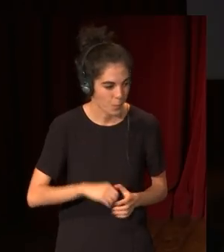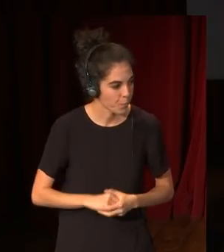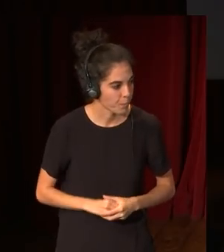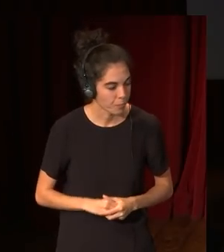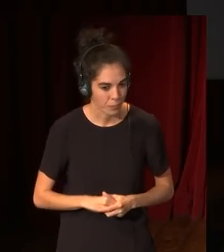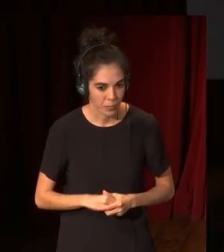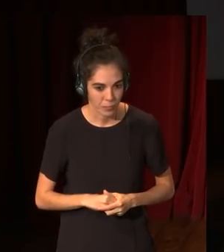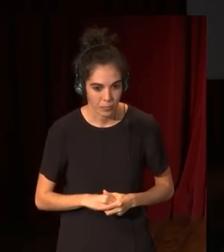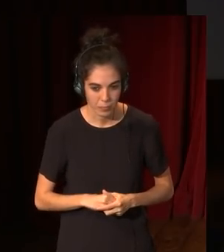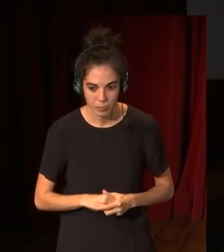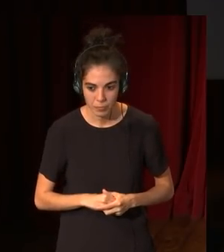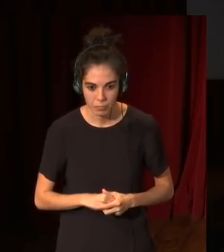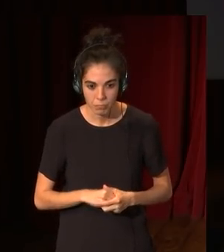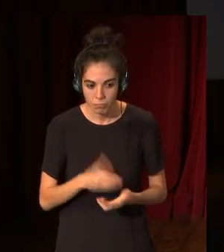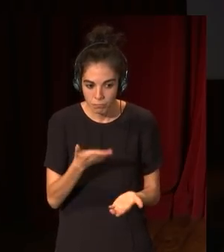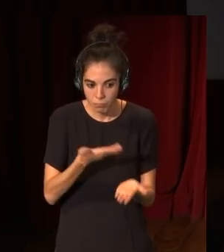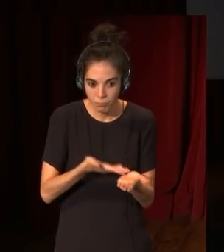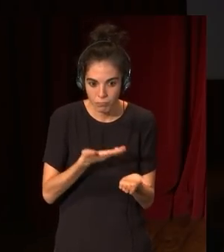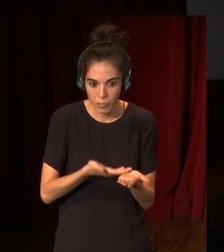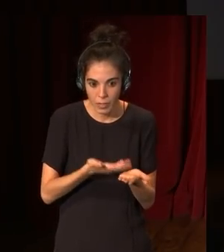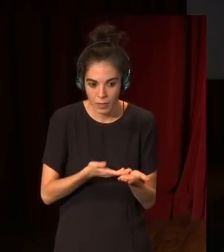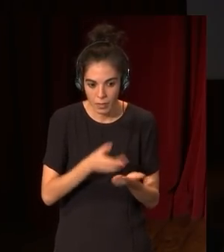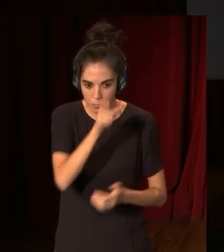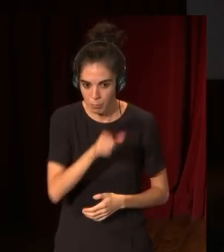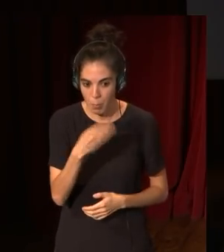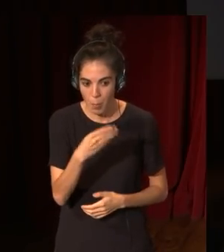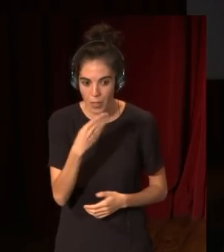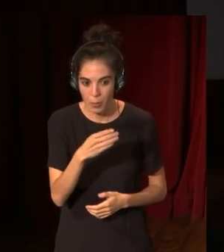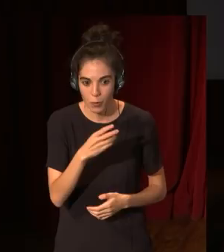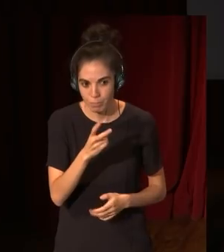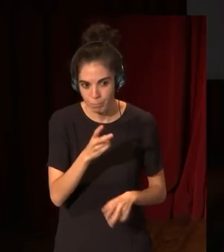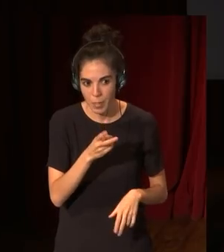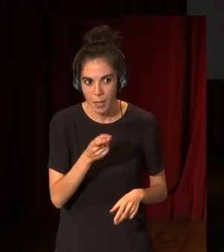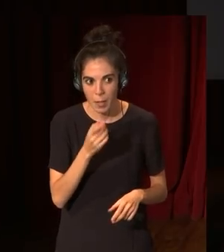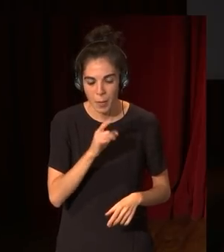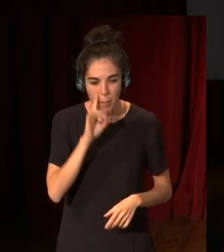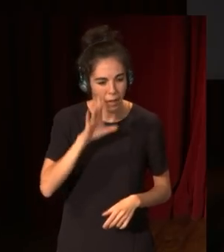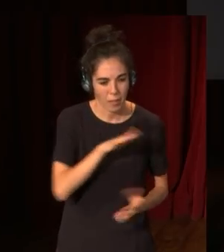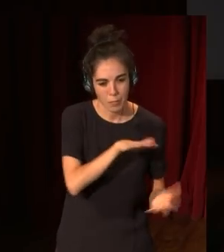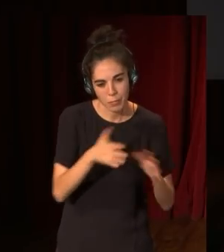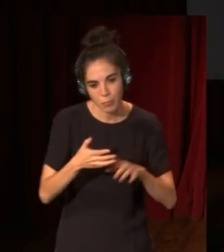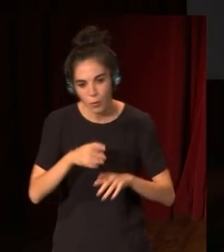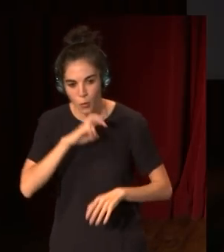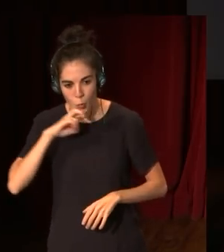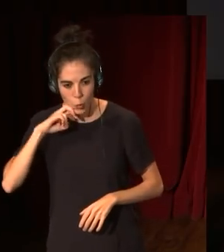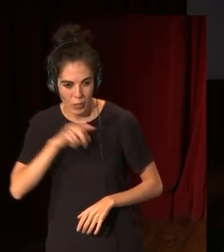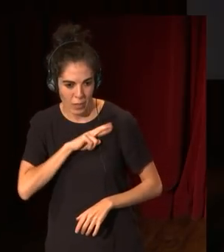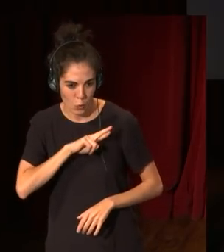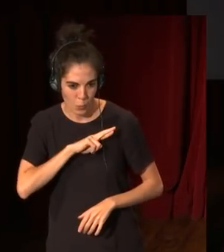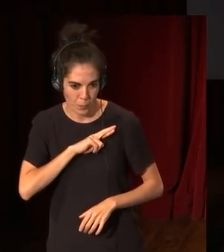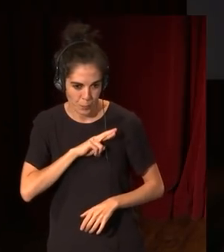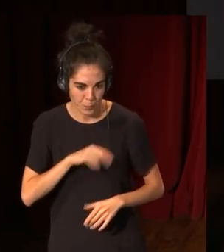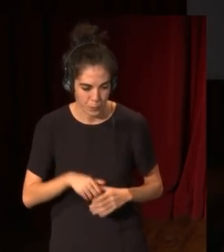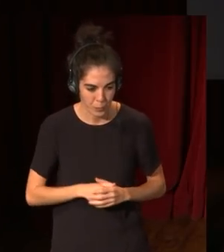todo indica que bermejo era un judío converso que bermejo pertenecía a este grupo